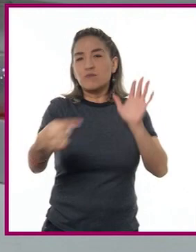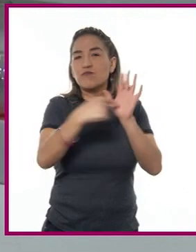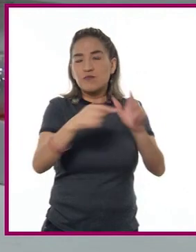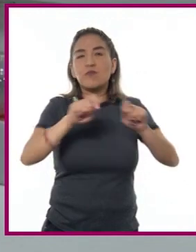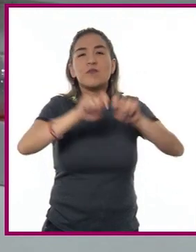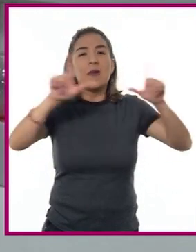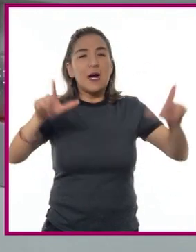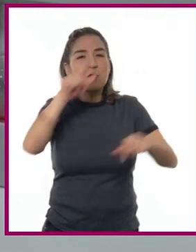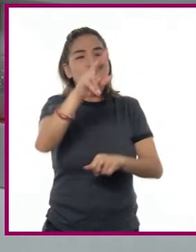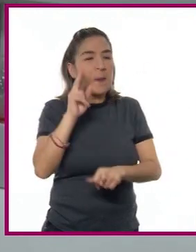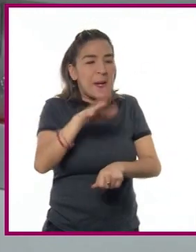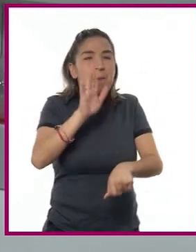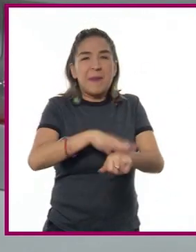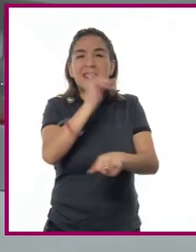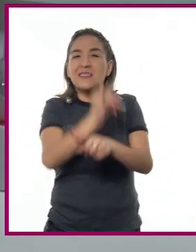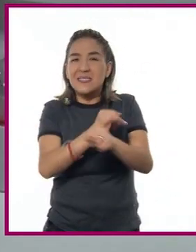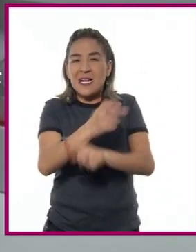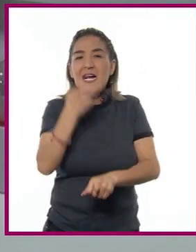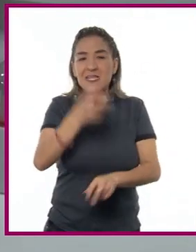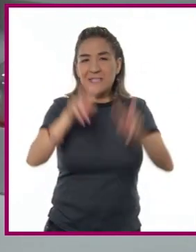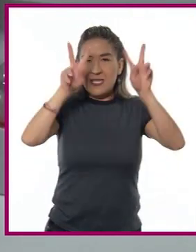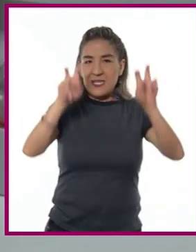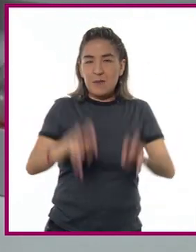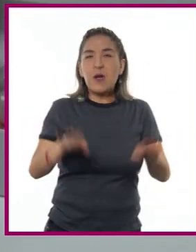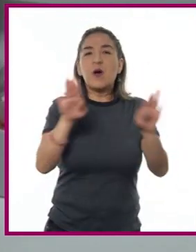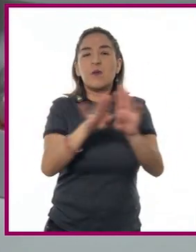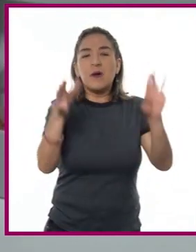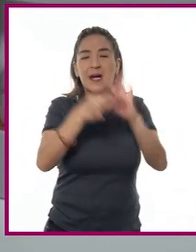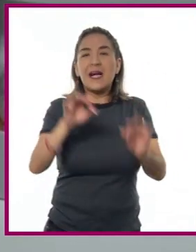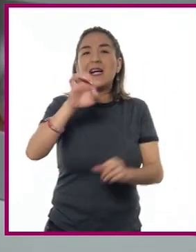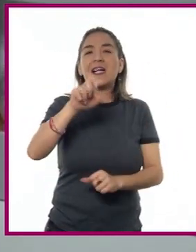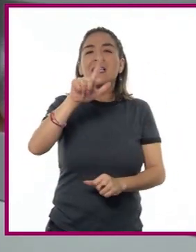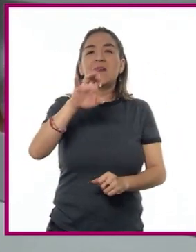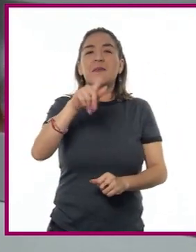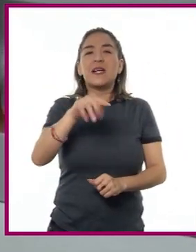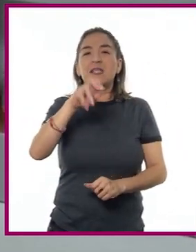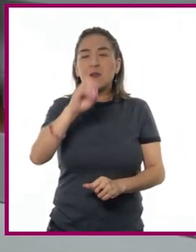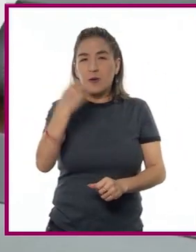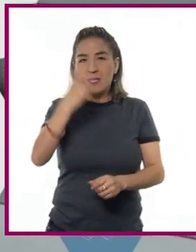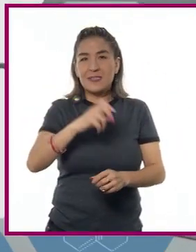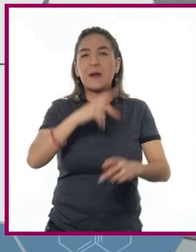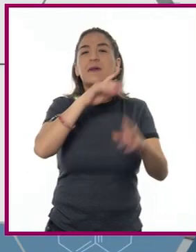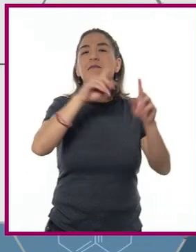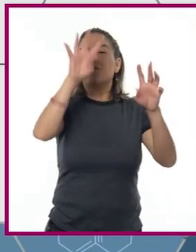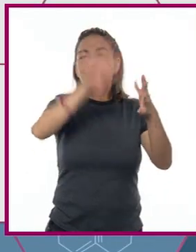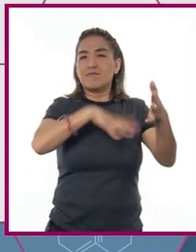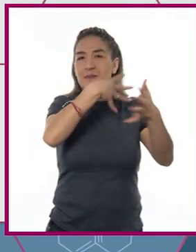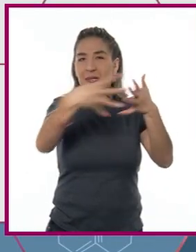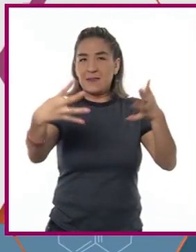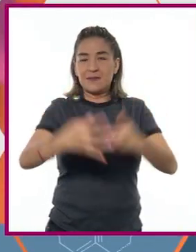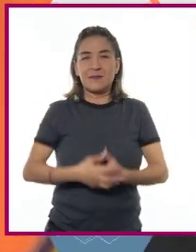los espectros de absorción y emisión de cada uno de los elementos de la tabla periódica.